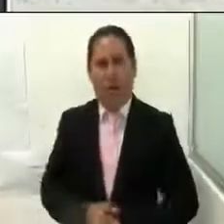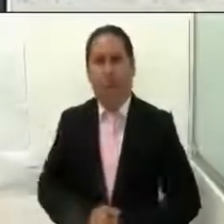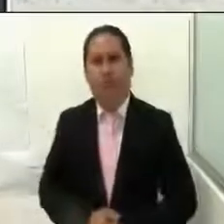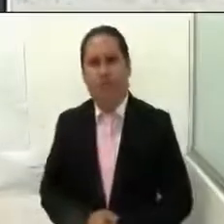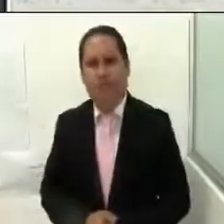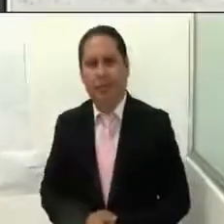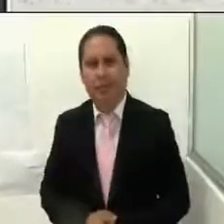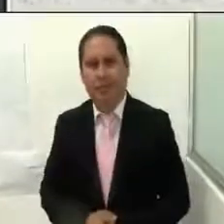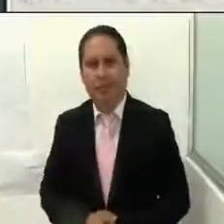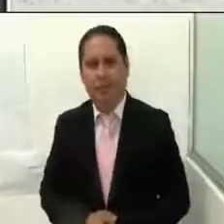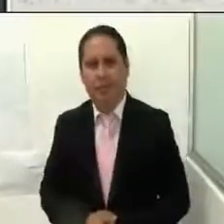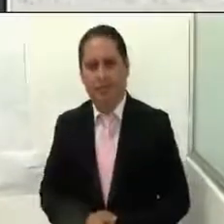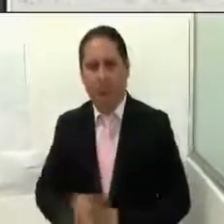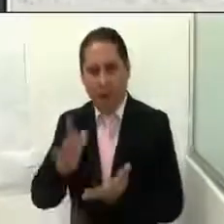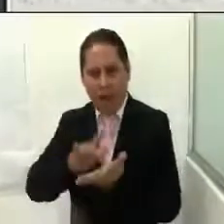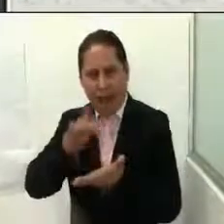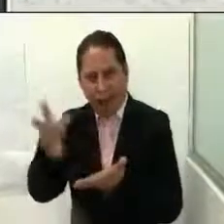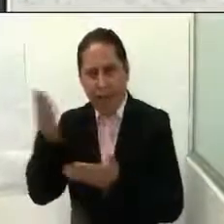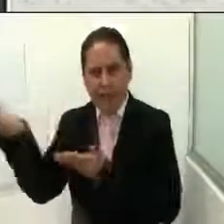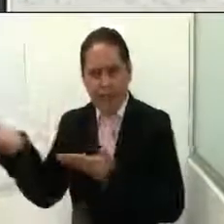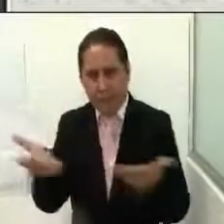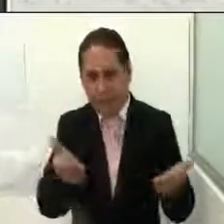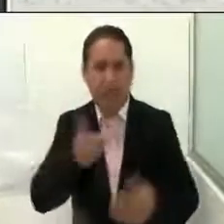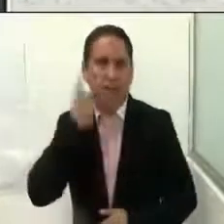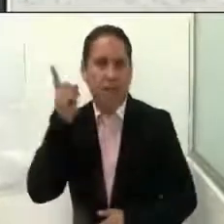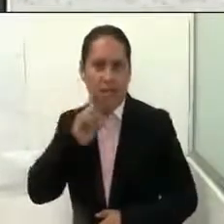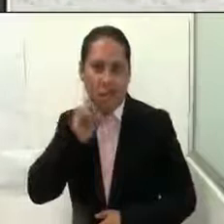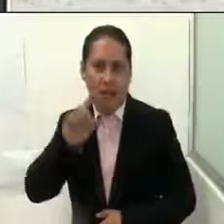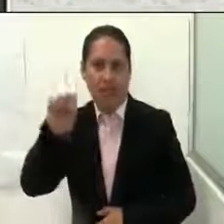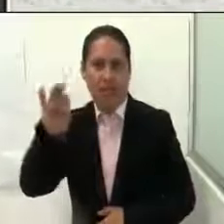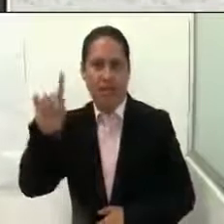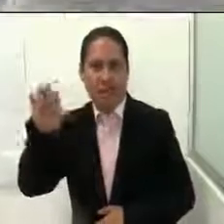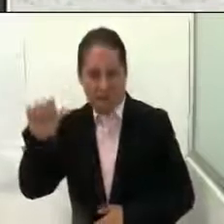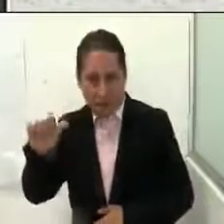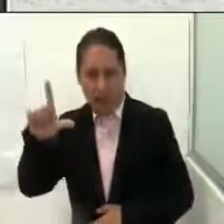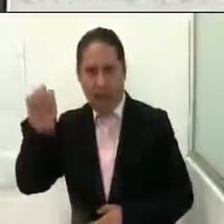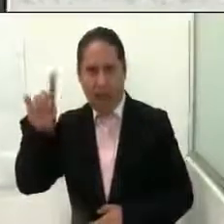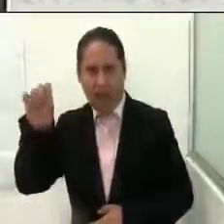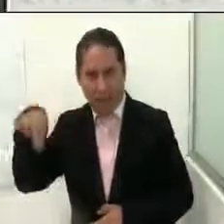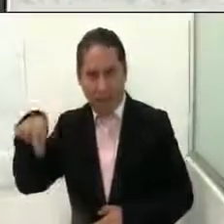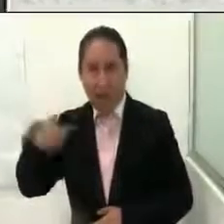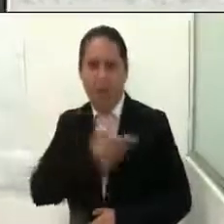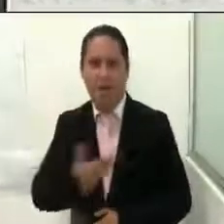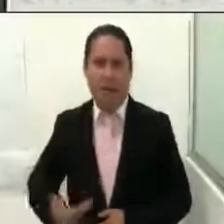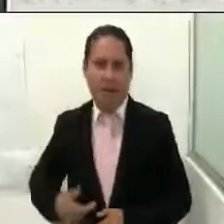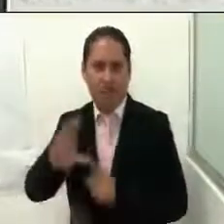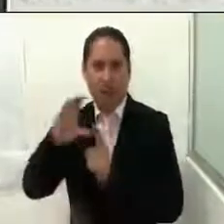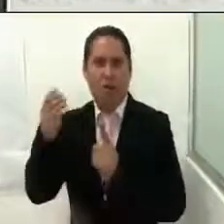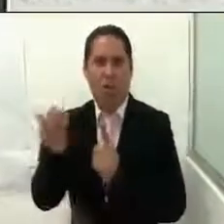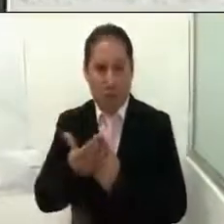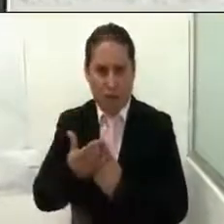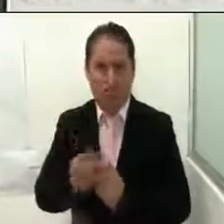quisiera también agradecer la presencia de la diputada cilia lilian garcía quiroz presidenta de la junta de coordinación política